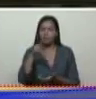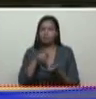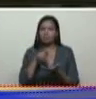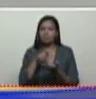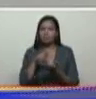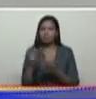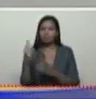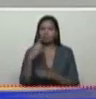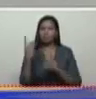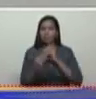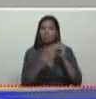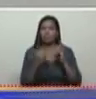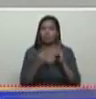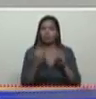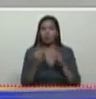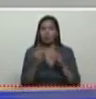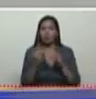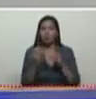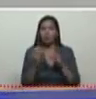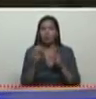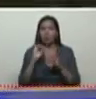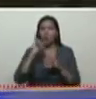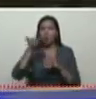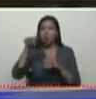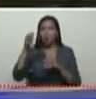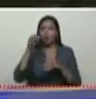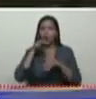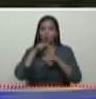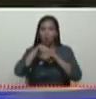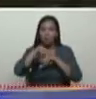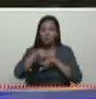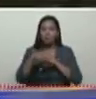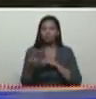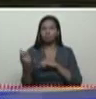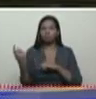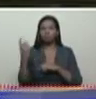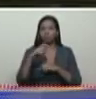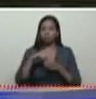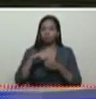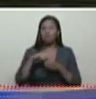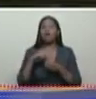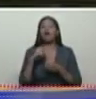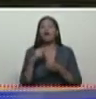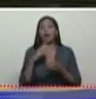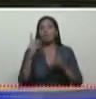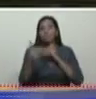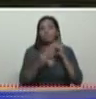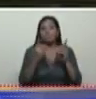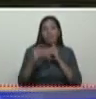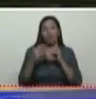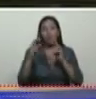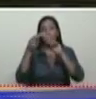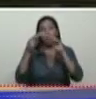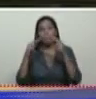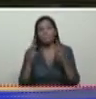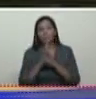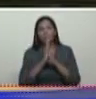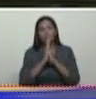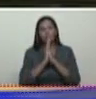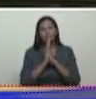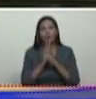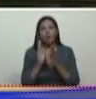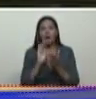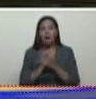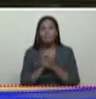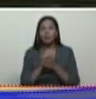del diálogo, va muy bien, el diálogo por la paz. Por favor, doctor Jorge Rodríguez, compañeros